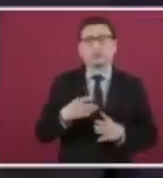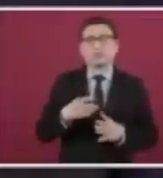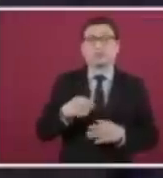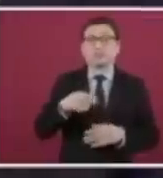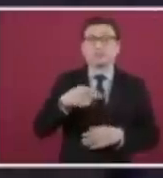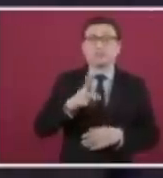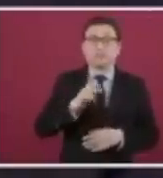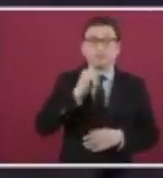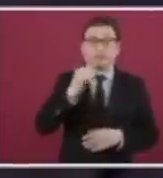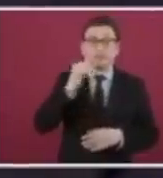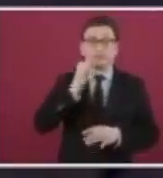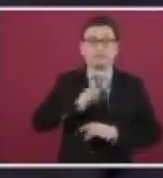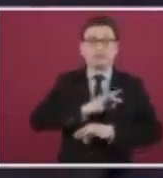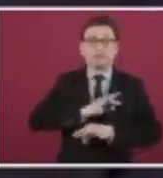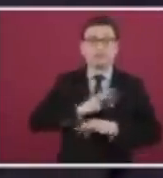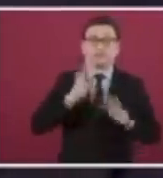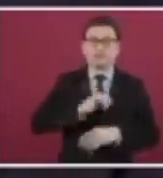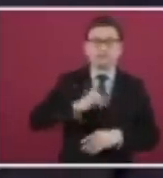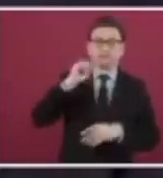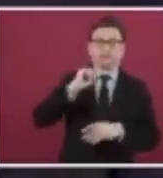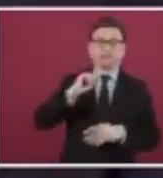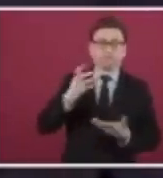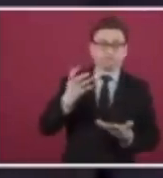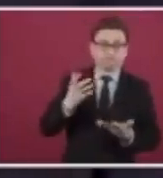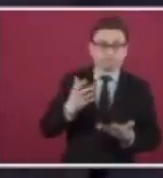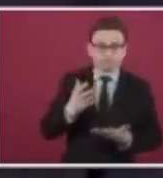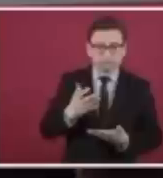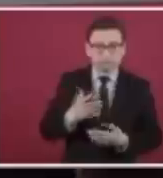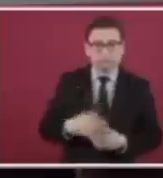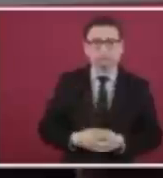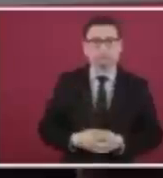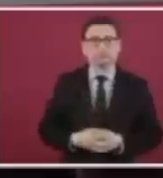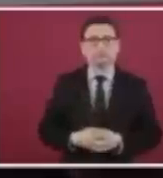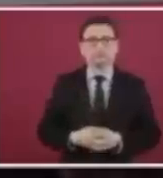ayer, pues son